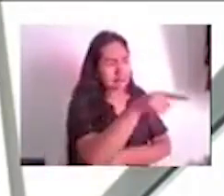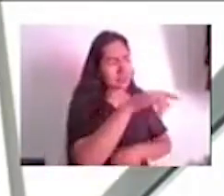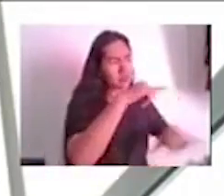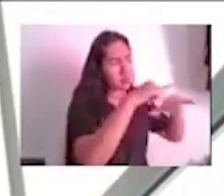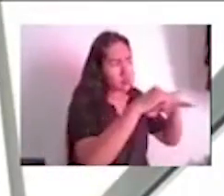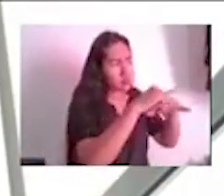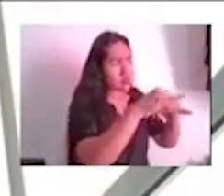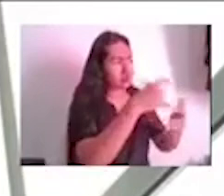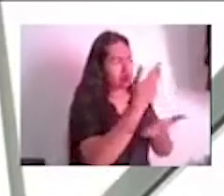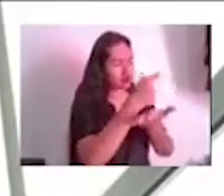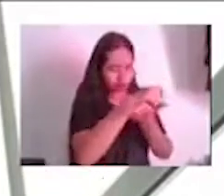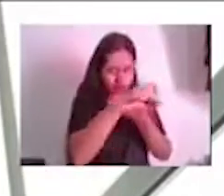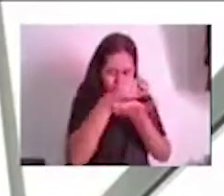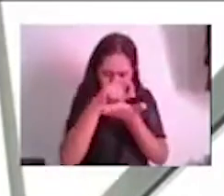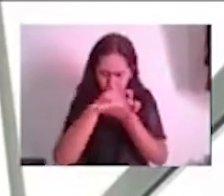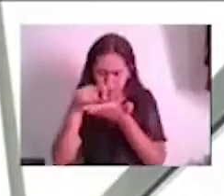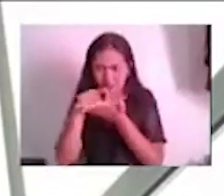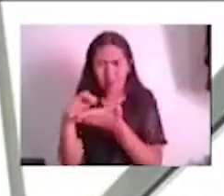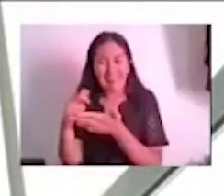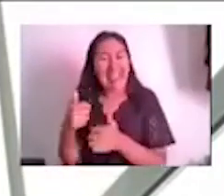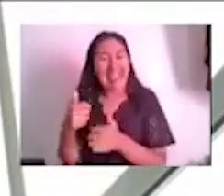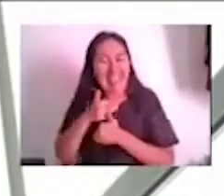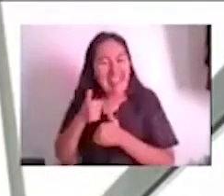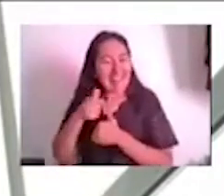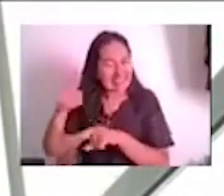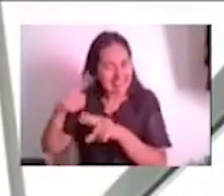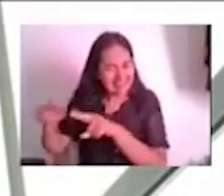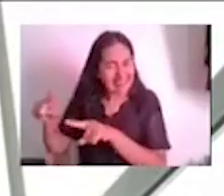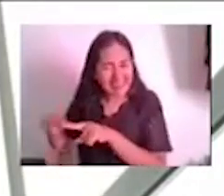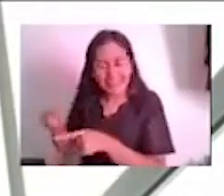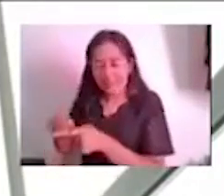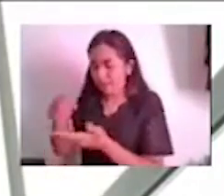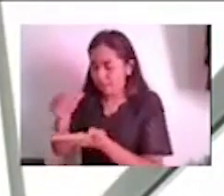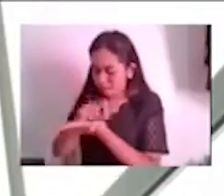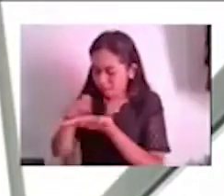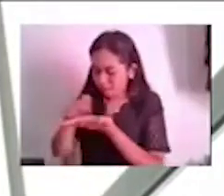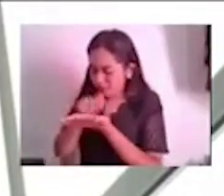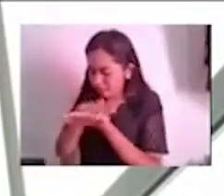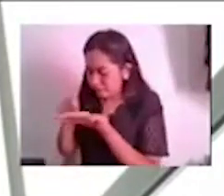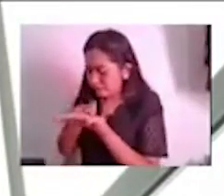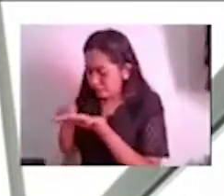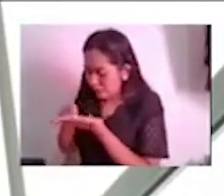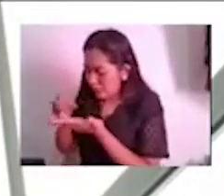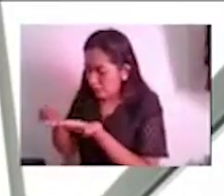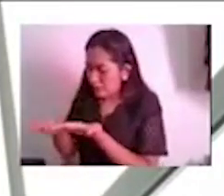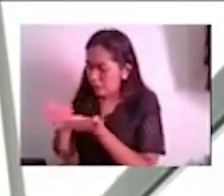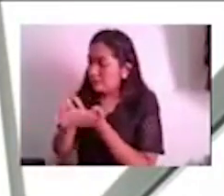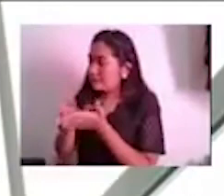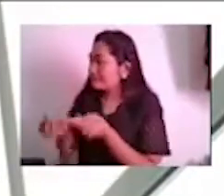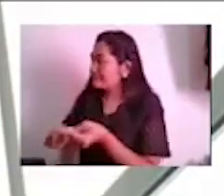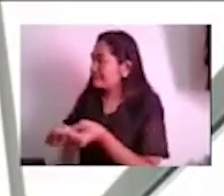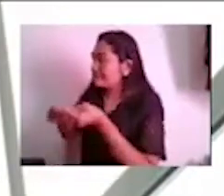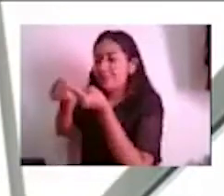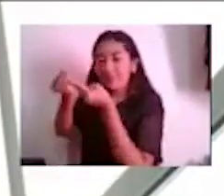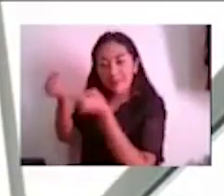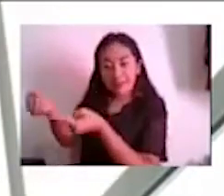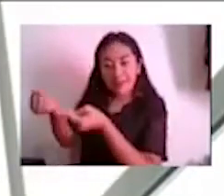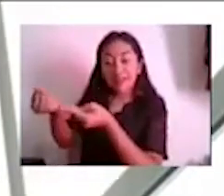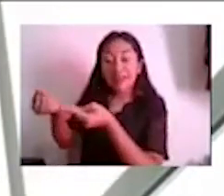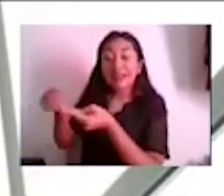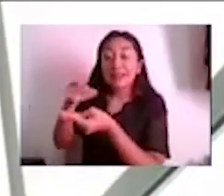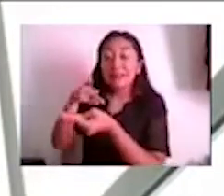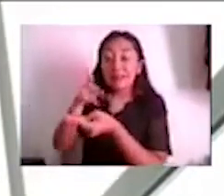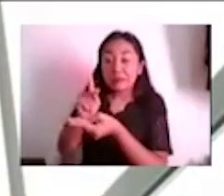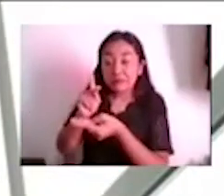útiles para los militares tenochcas. Y digamos que tenían que entregar tributo, por supuesto, no solo el